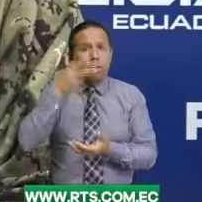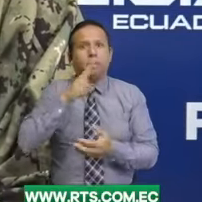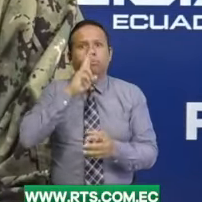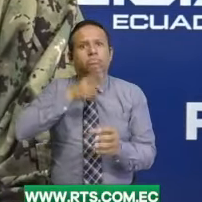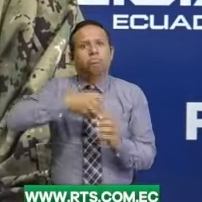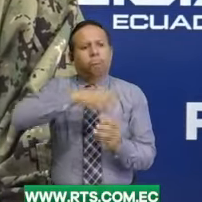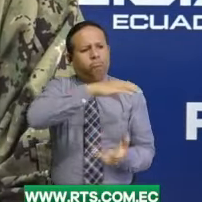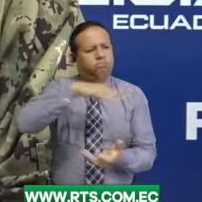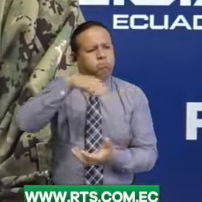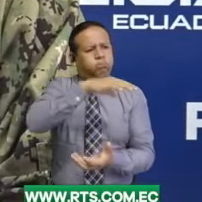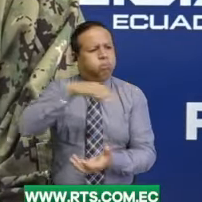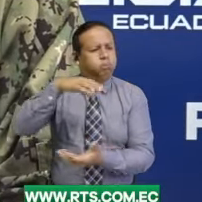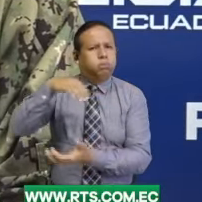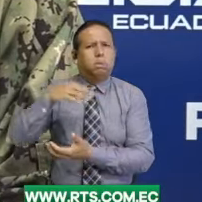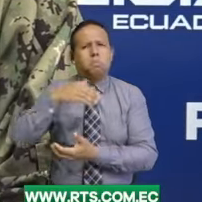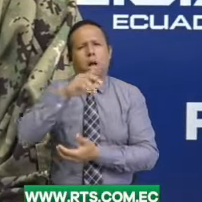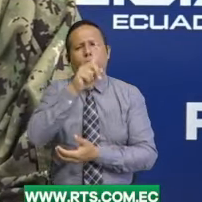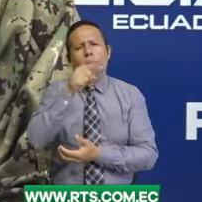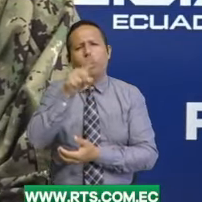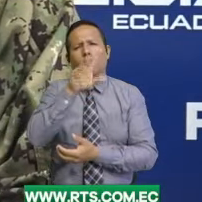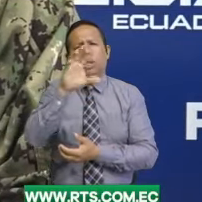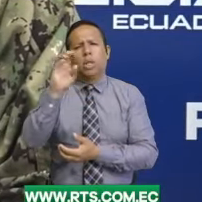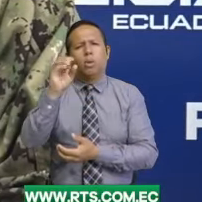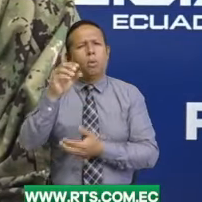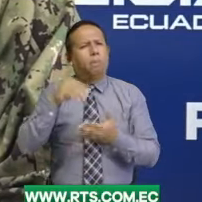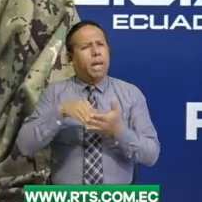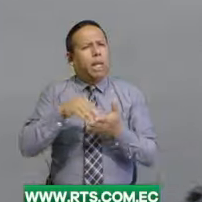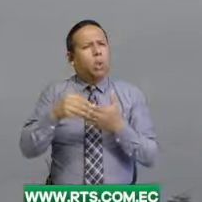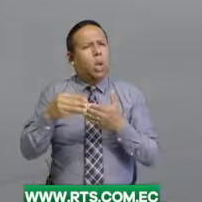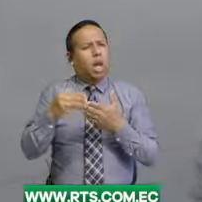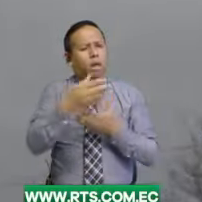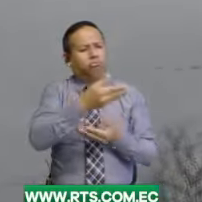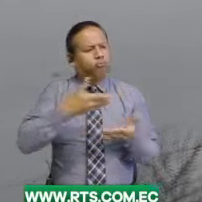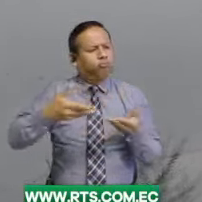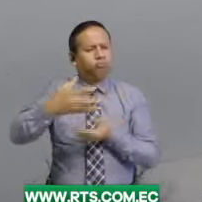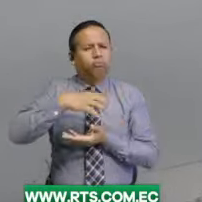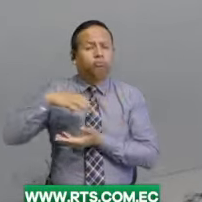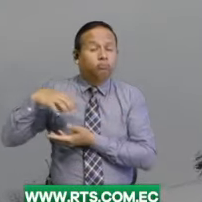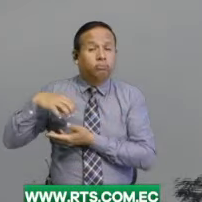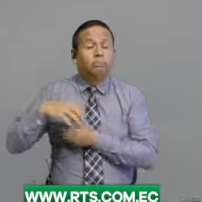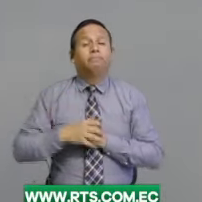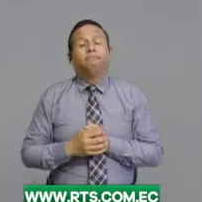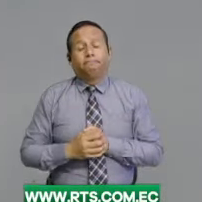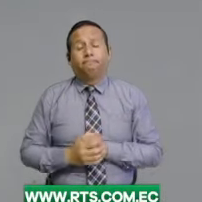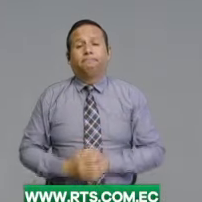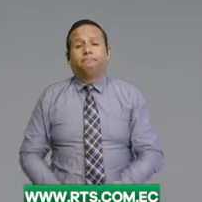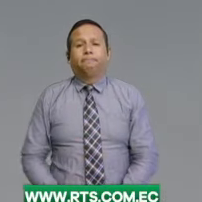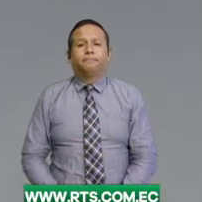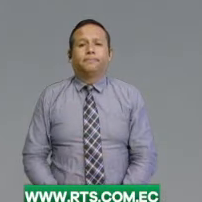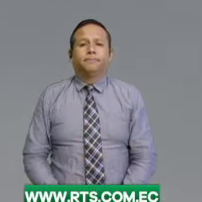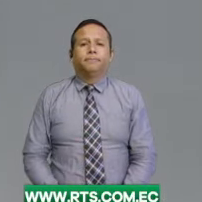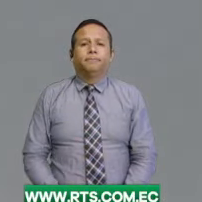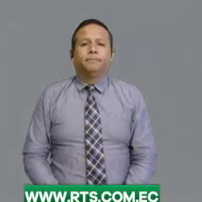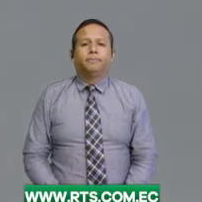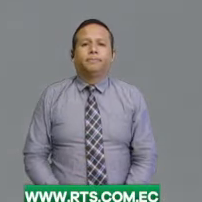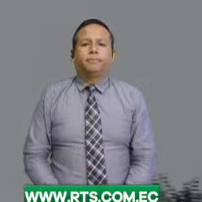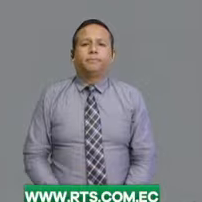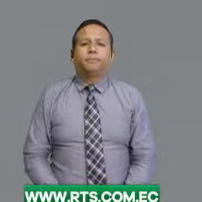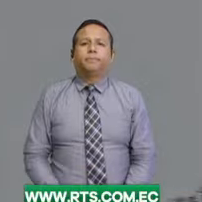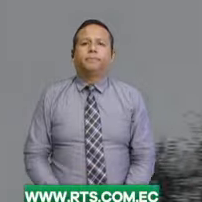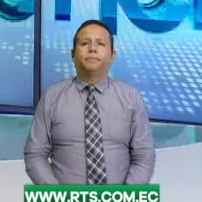combustible, más de 1.5 millones de dinero en efectivo incautados. Con cámaras de Eduardo García desde la provincia de Manabí, informó Wendy